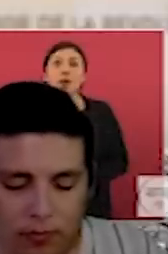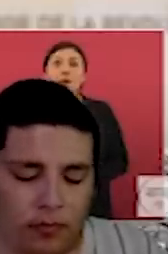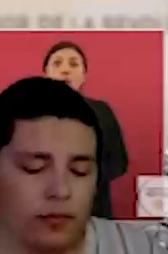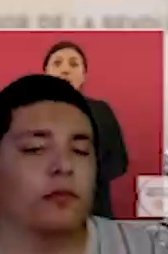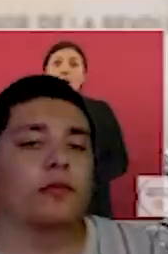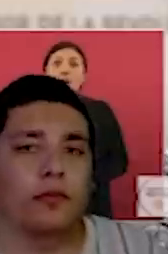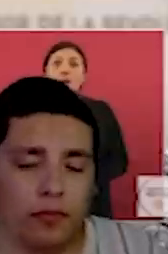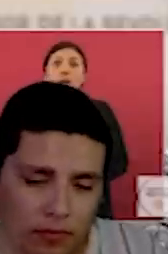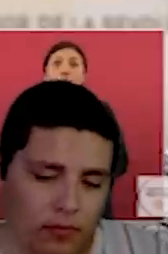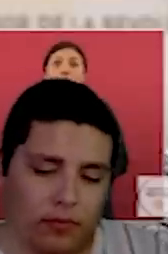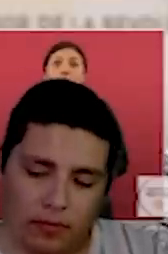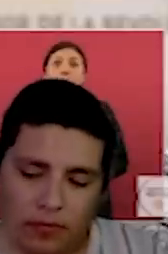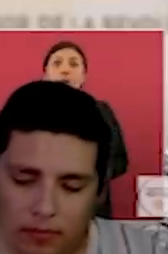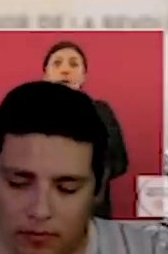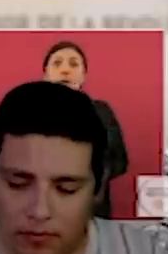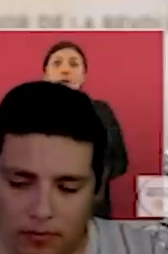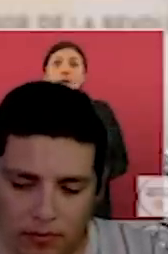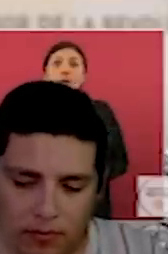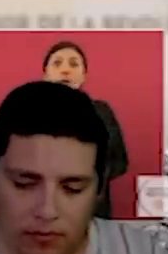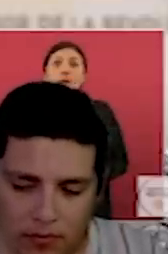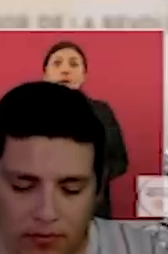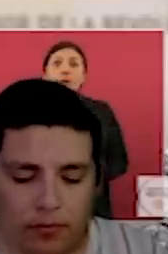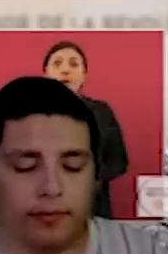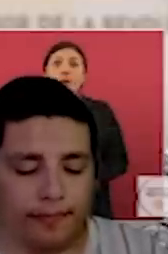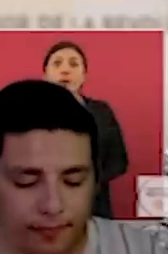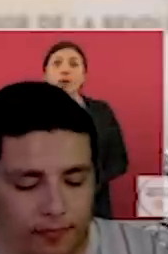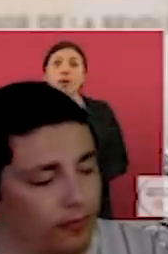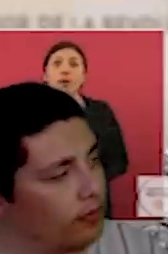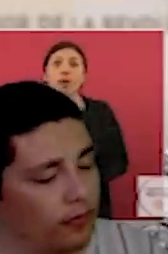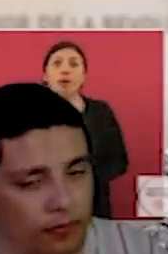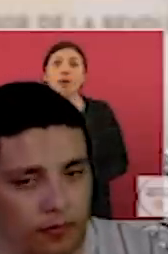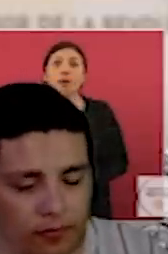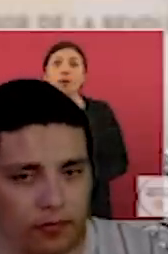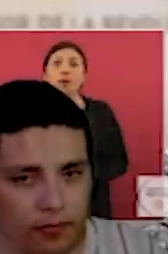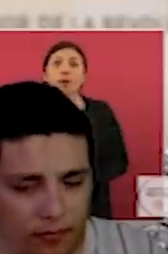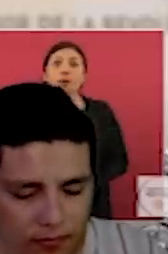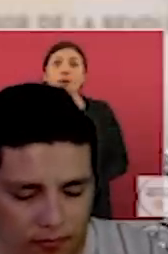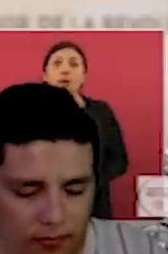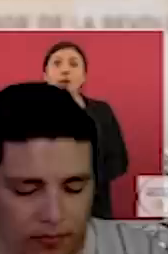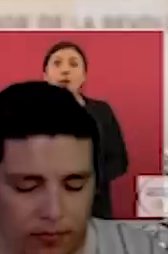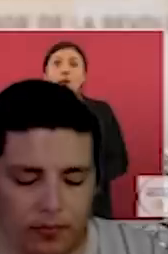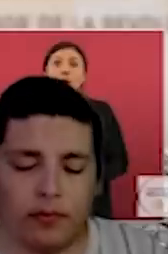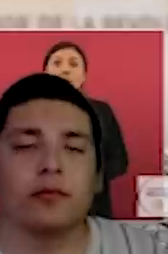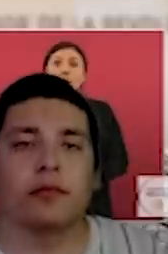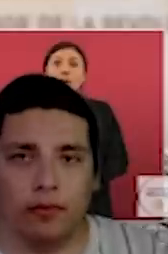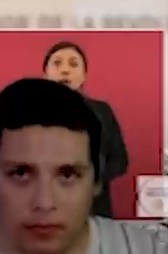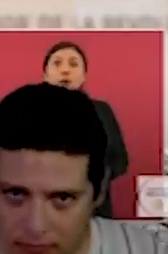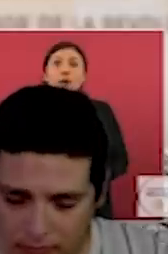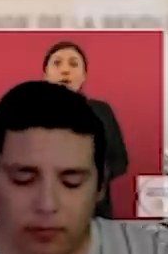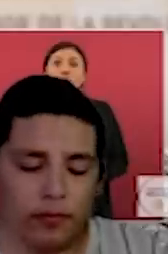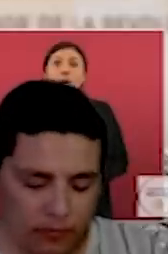intelectual, de un ama de casa, de un estudiante, de un profesionista. Entonces todos, cada voto vale lo